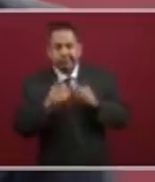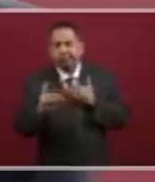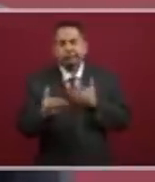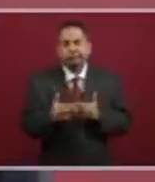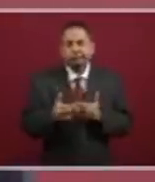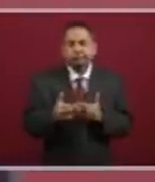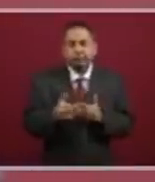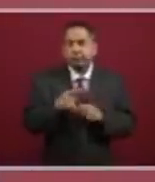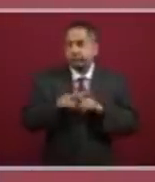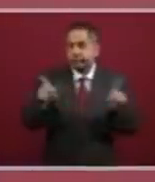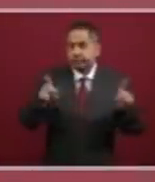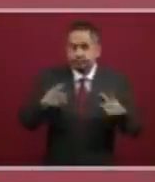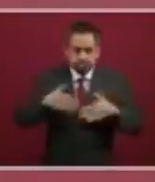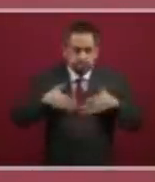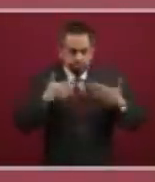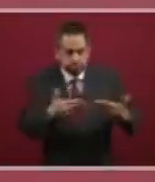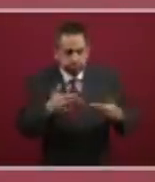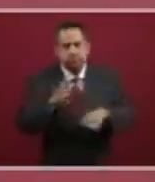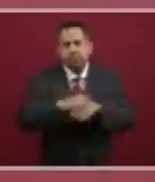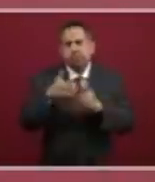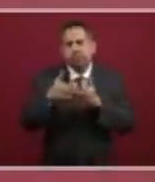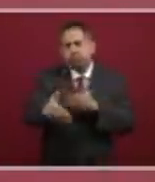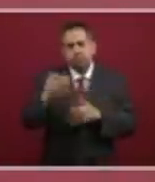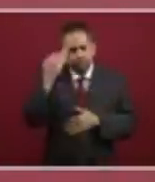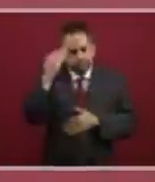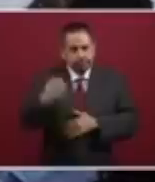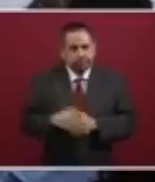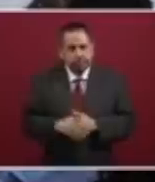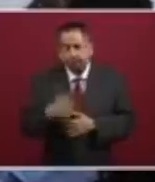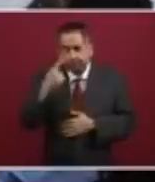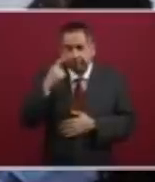Y otra característica es que cuando no hay confianza,